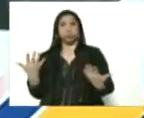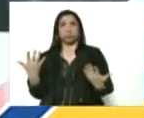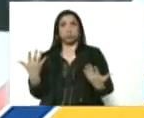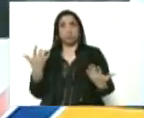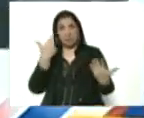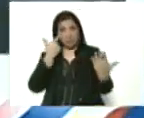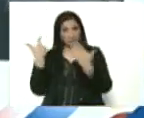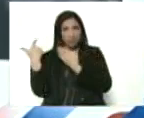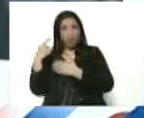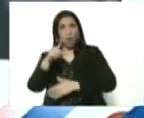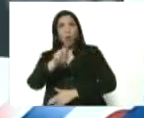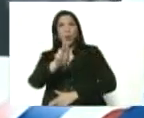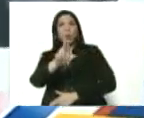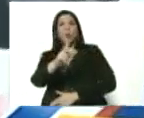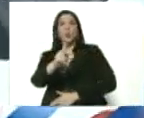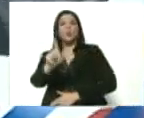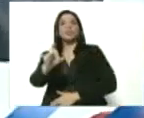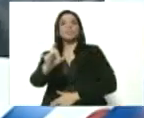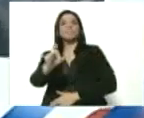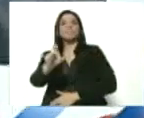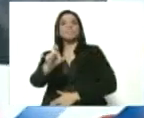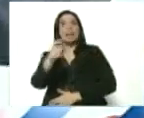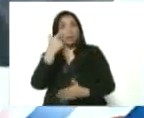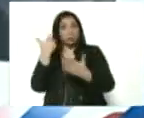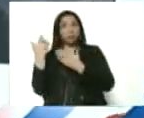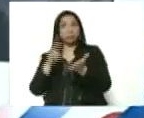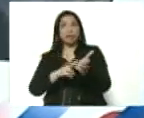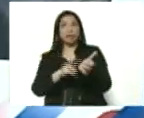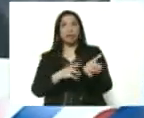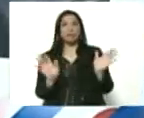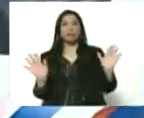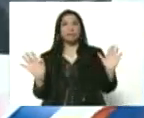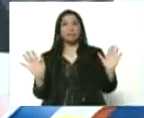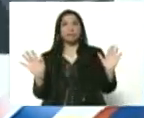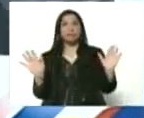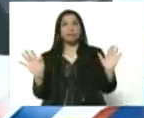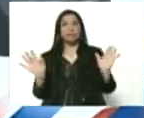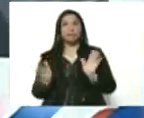Ese es Luke Denman. Esa es la realidad.